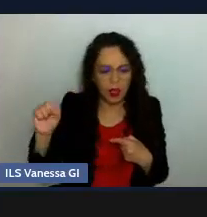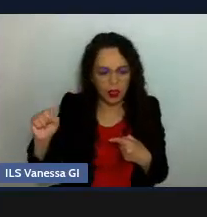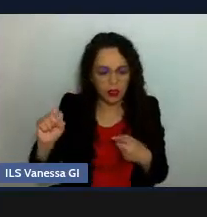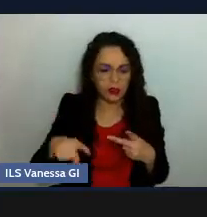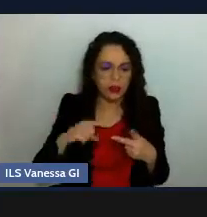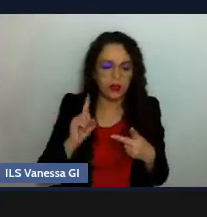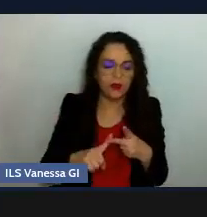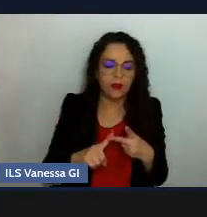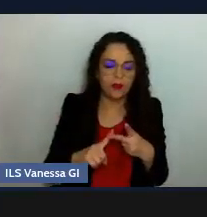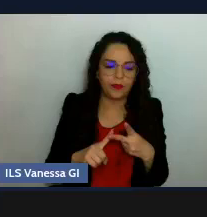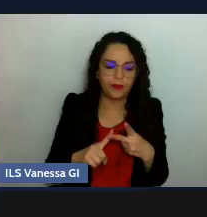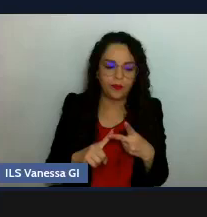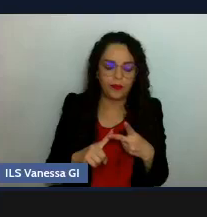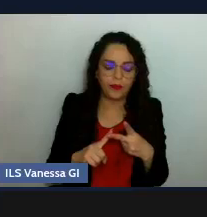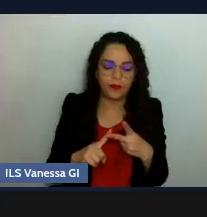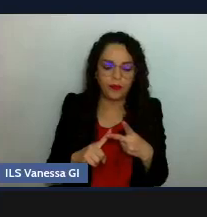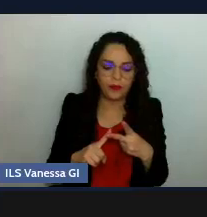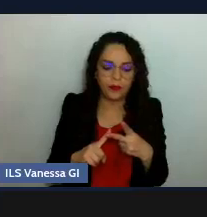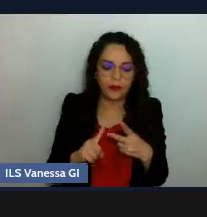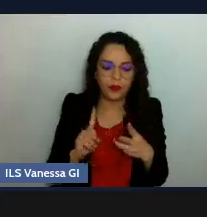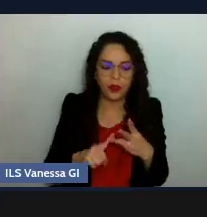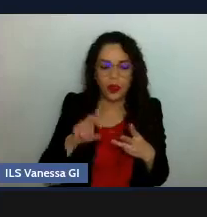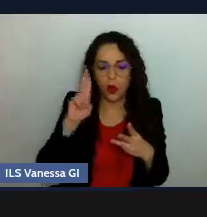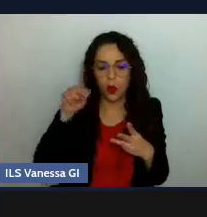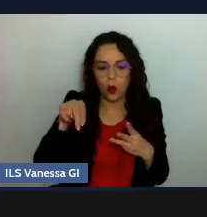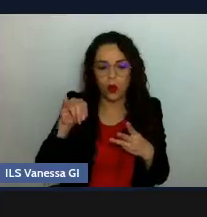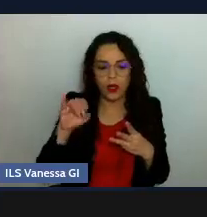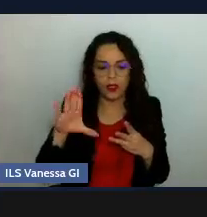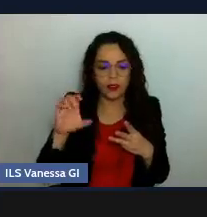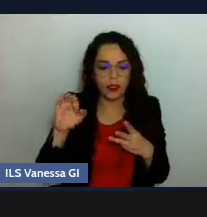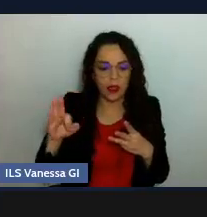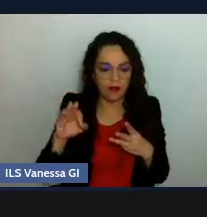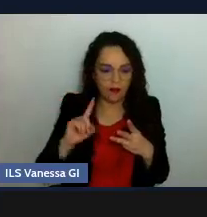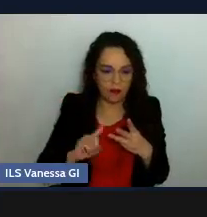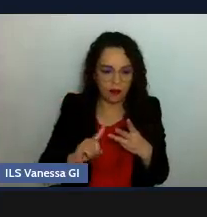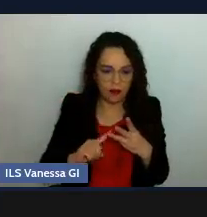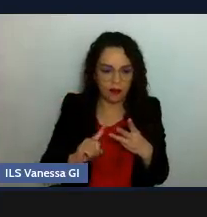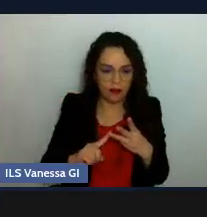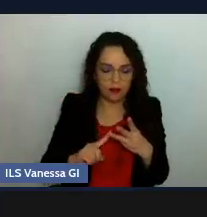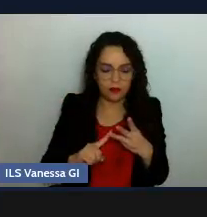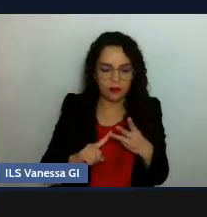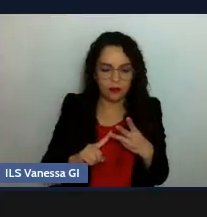Salud, tenemos UNICEF, que también trabaja con este enfoque, claro,